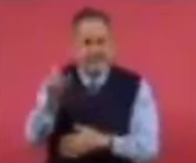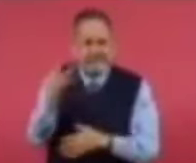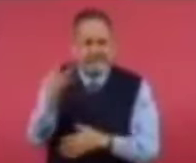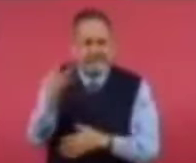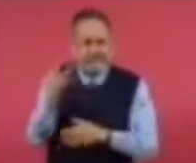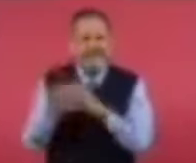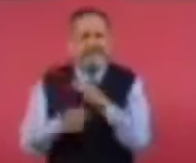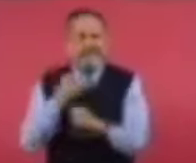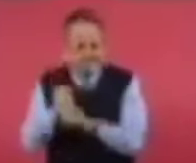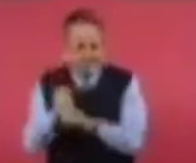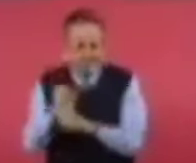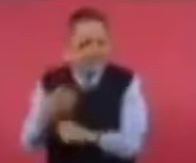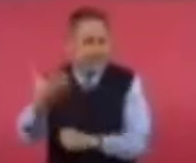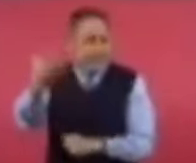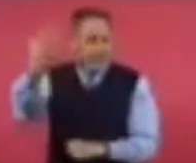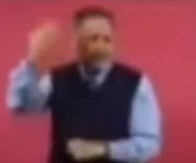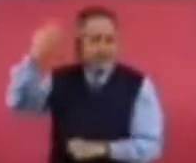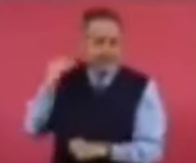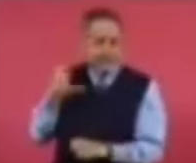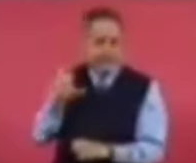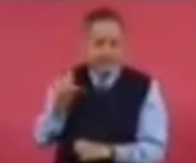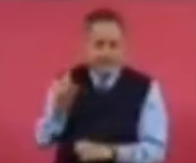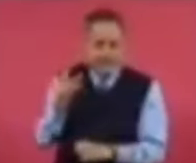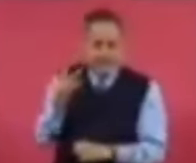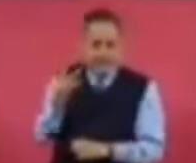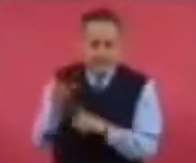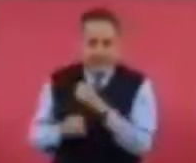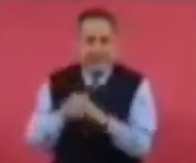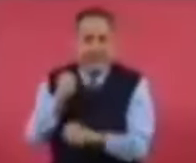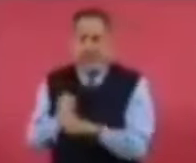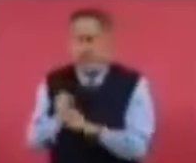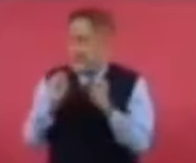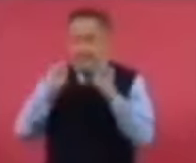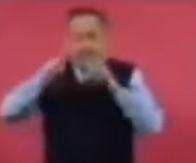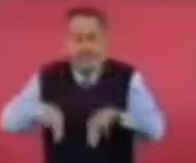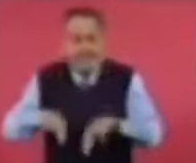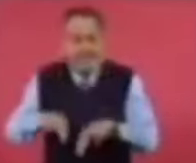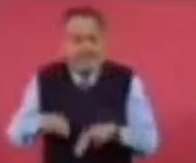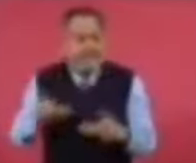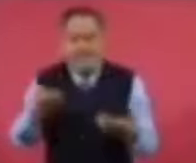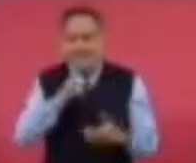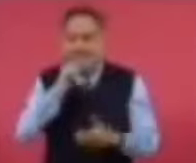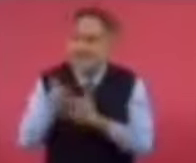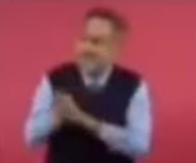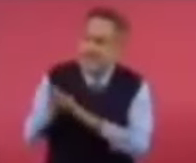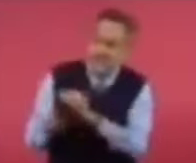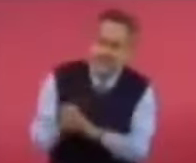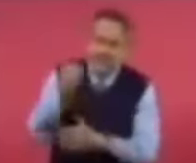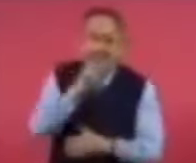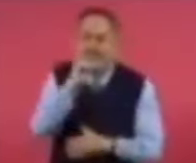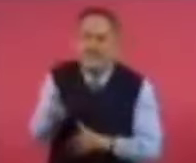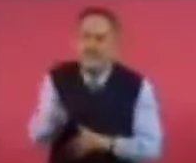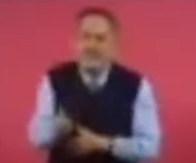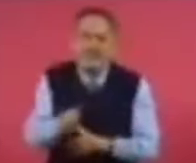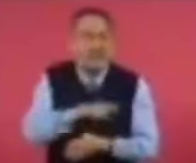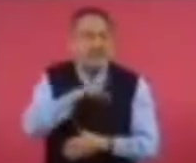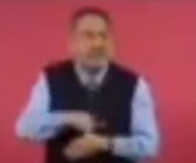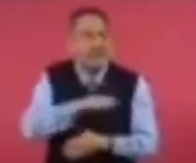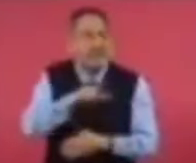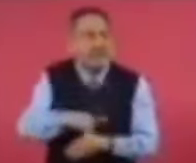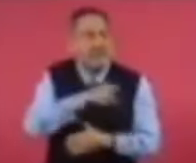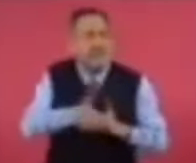resultados porque dos bocas es un monstruo y empezaron han empezado a querer sacar datos que no tienen texto por qué es que